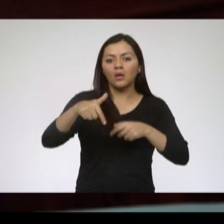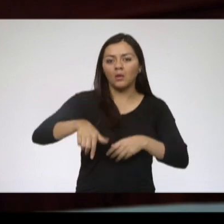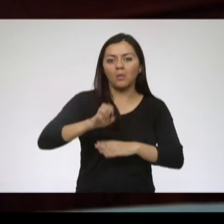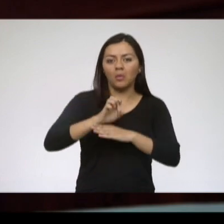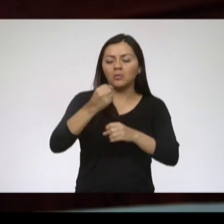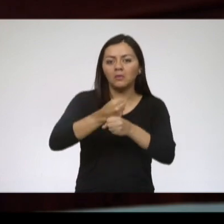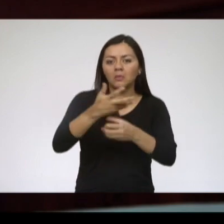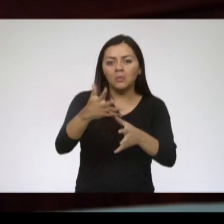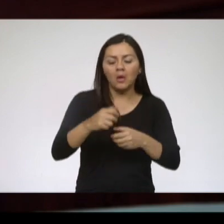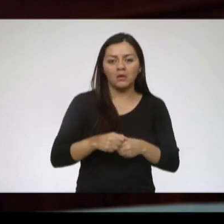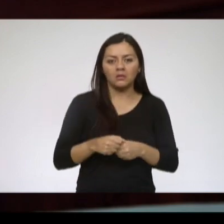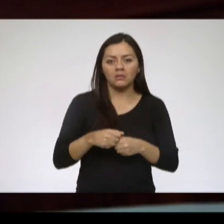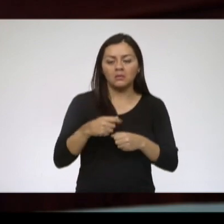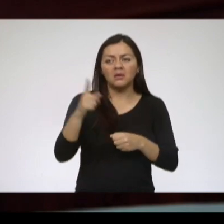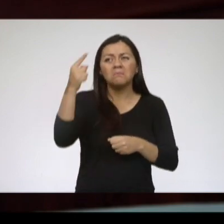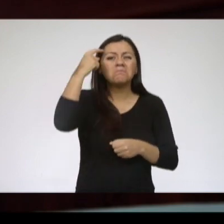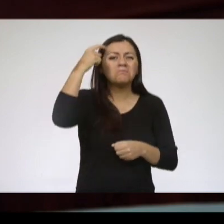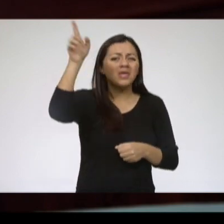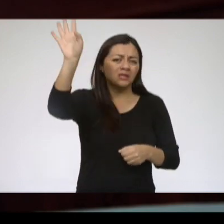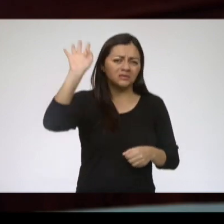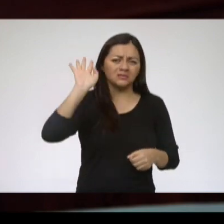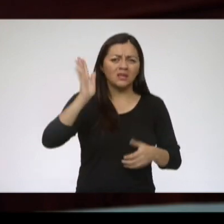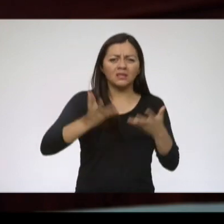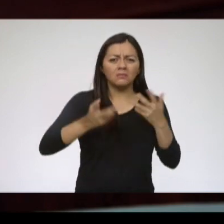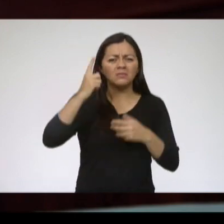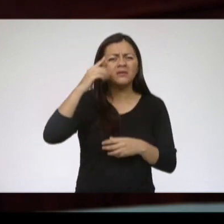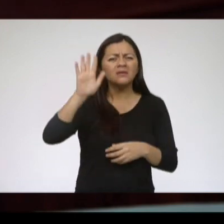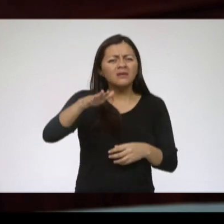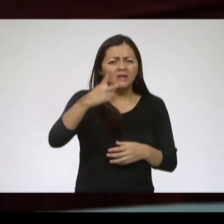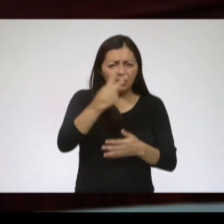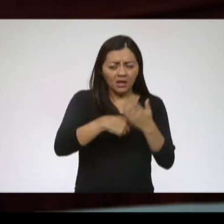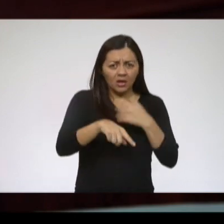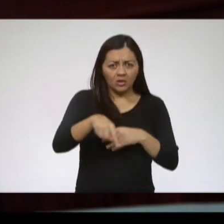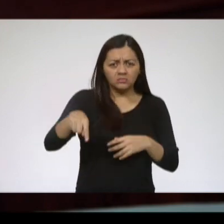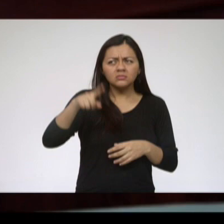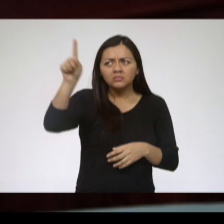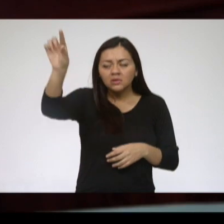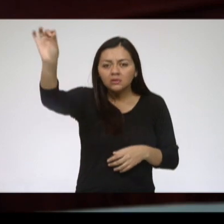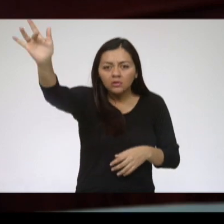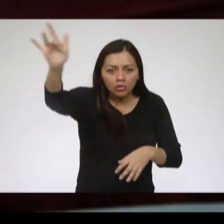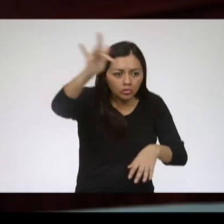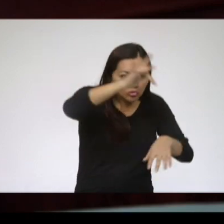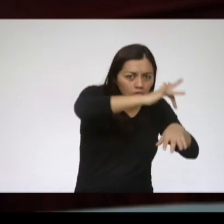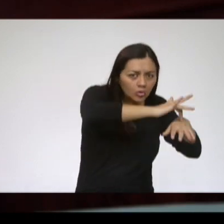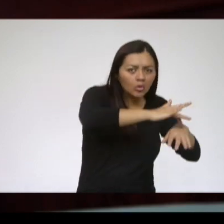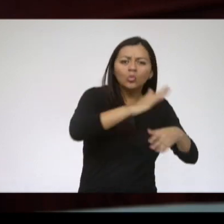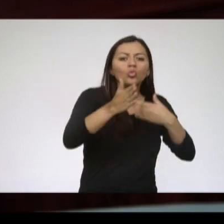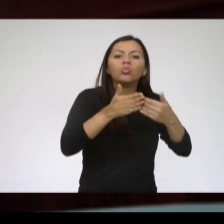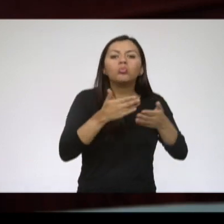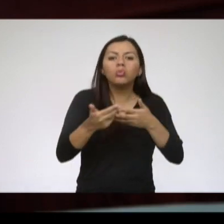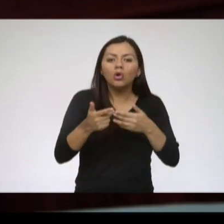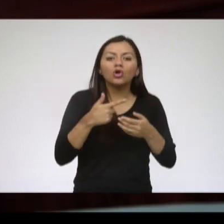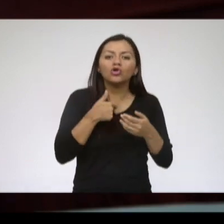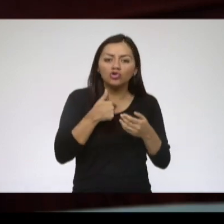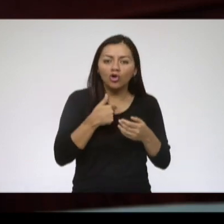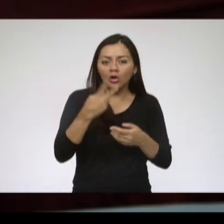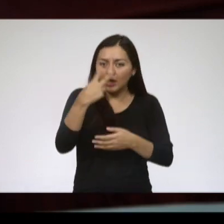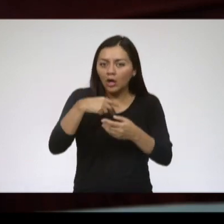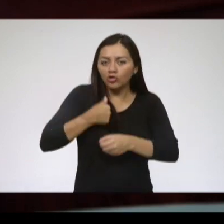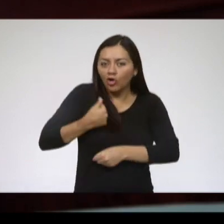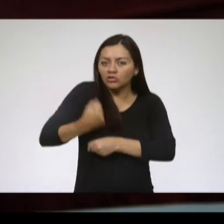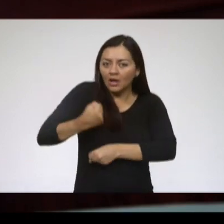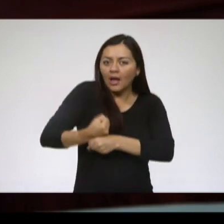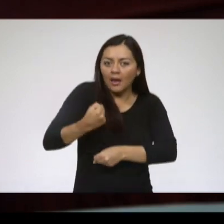nada, eso cree. Pero los hijos dicen que si ella viniera, nosotros le